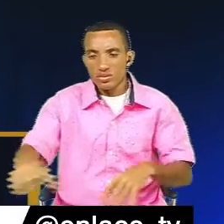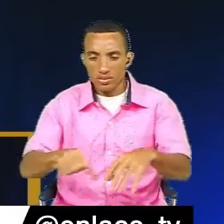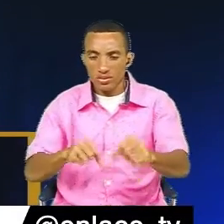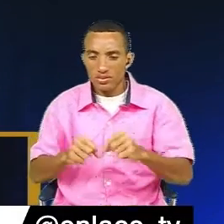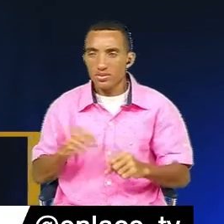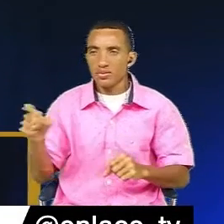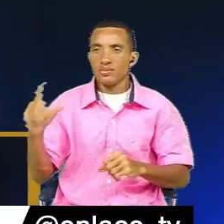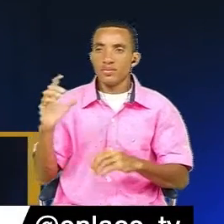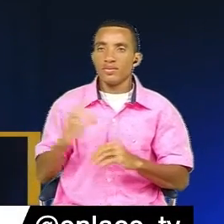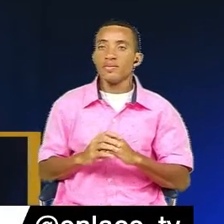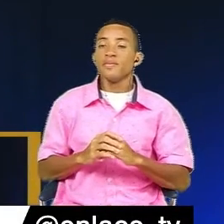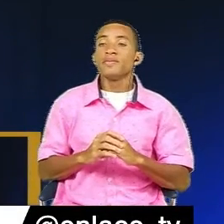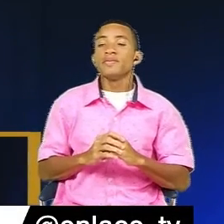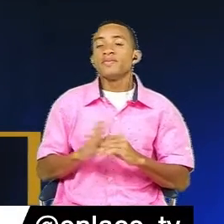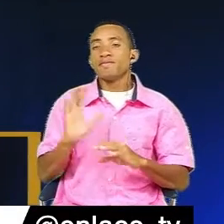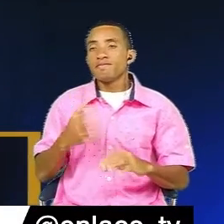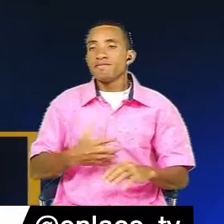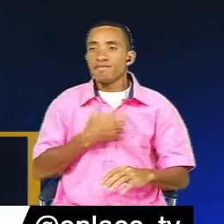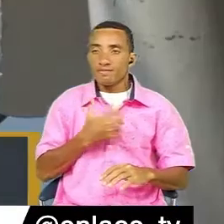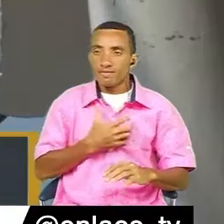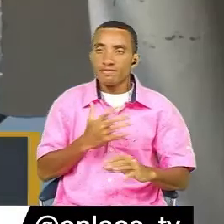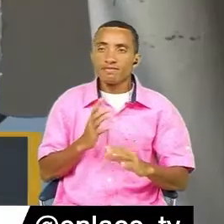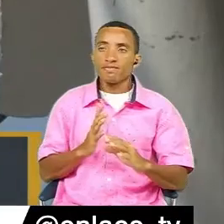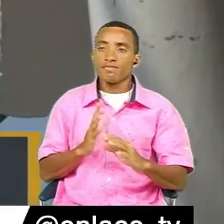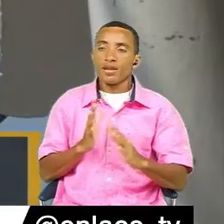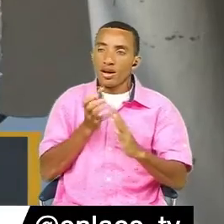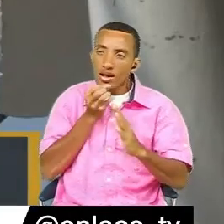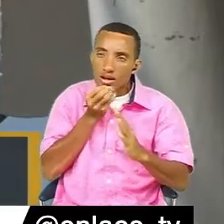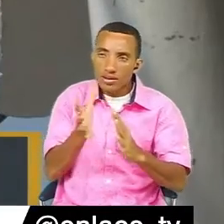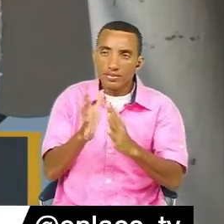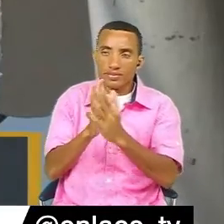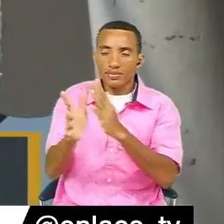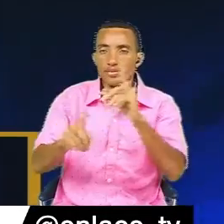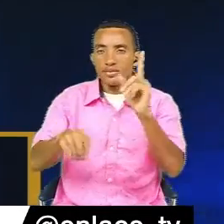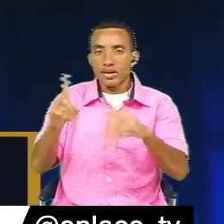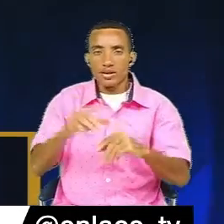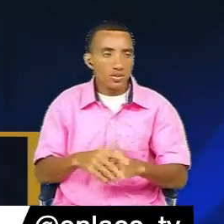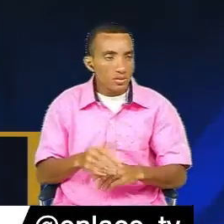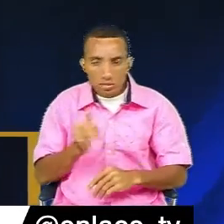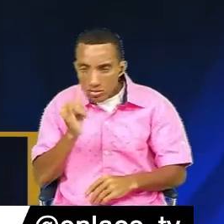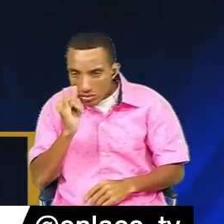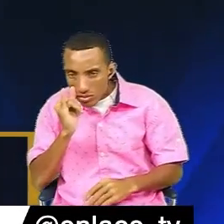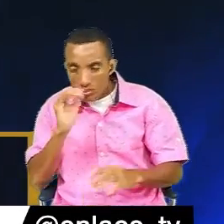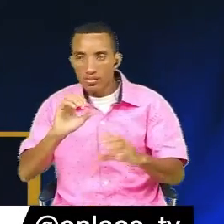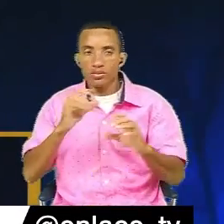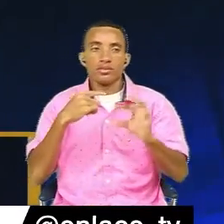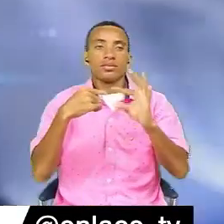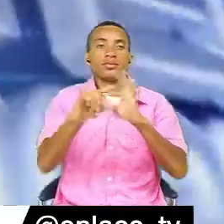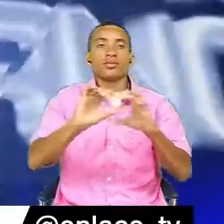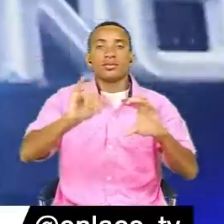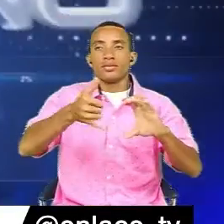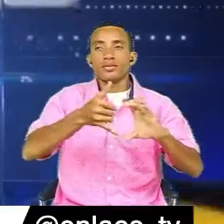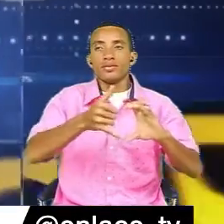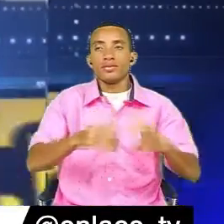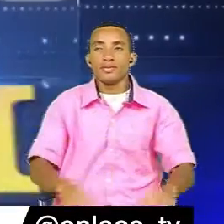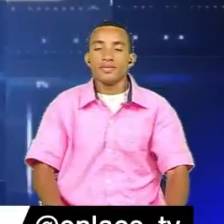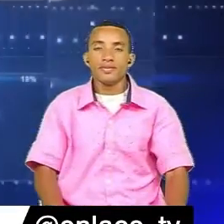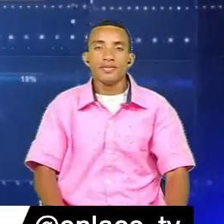recolectora. Quejas, denuncias y problemáticas que son enviadas por reporteros ciudadanos al WhatsApp de Enlace Televisión.